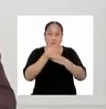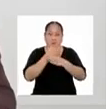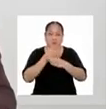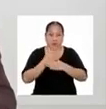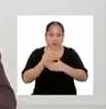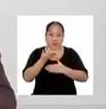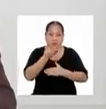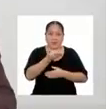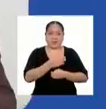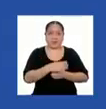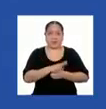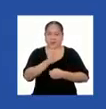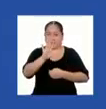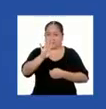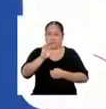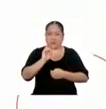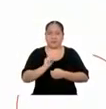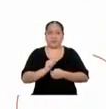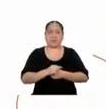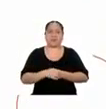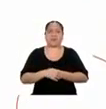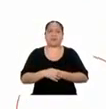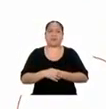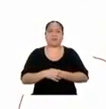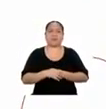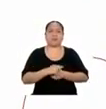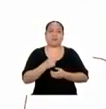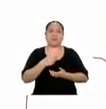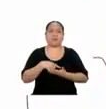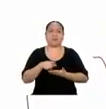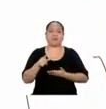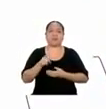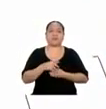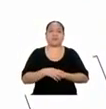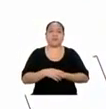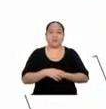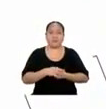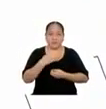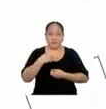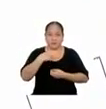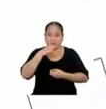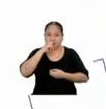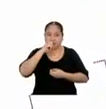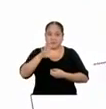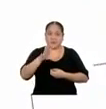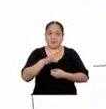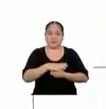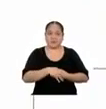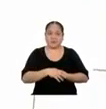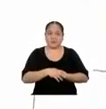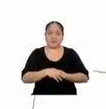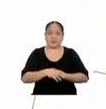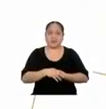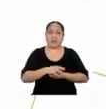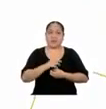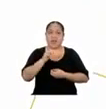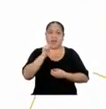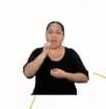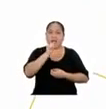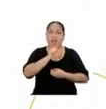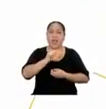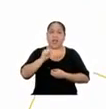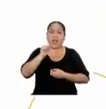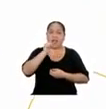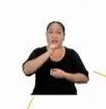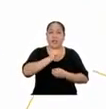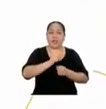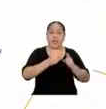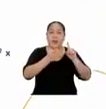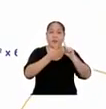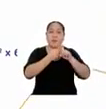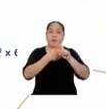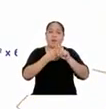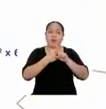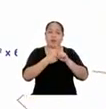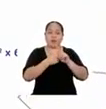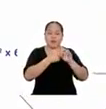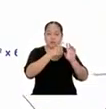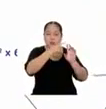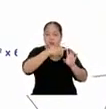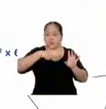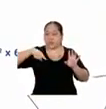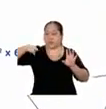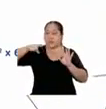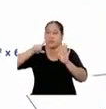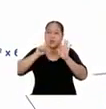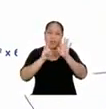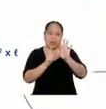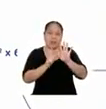la pantalla. Un momento. Listo. Como te decía, el área lateral resulta de la multiplicación del área del triángulo